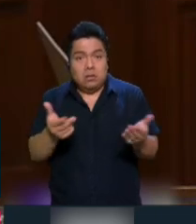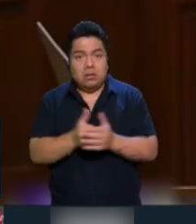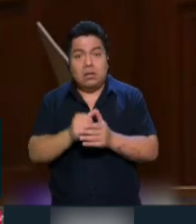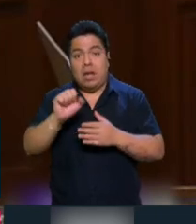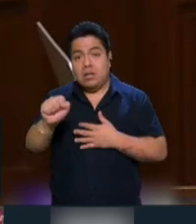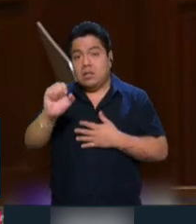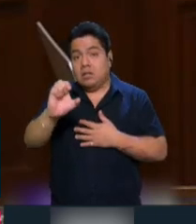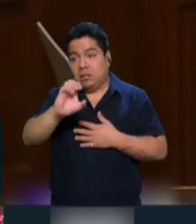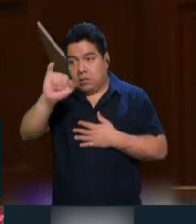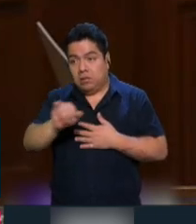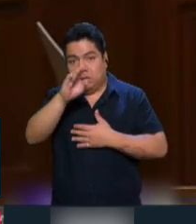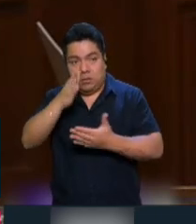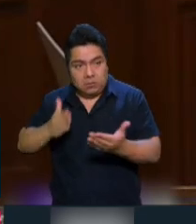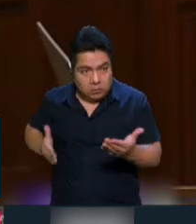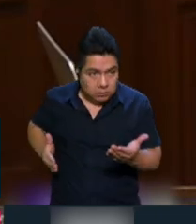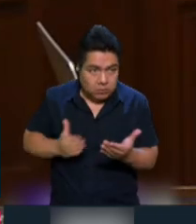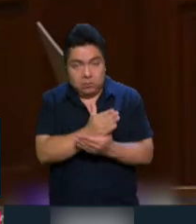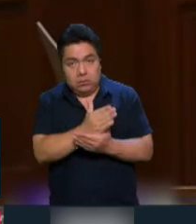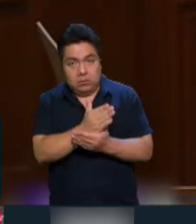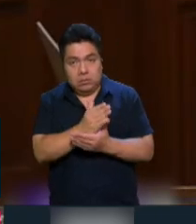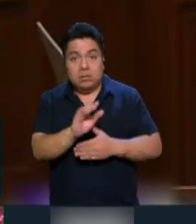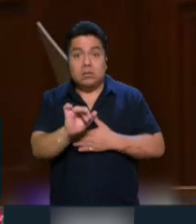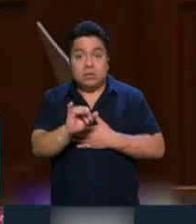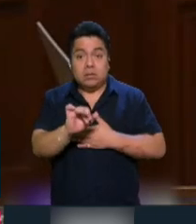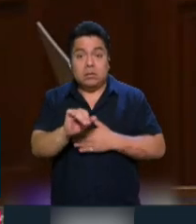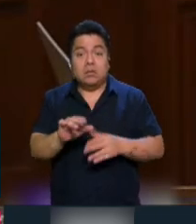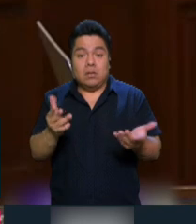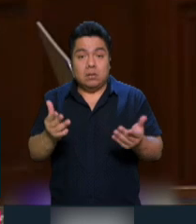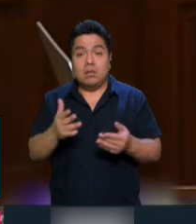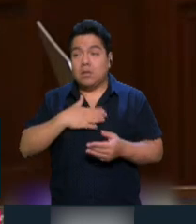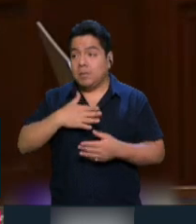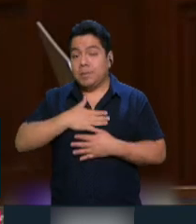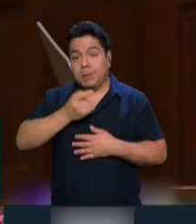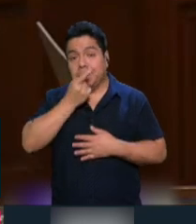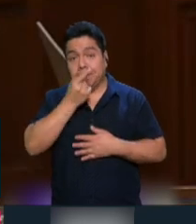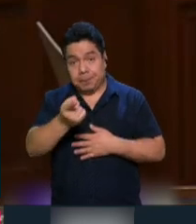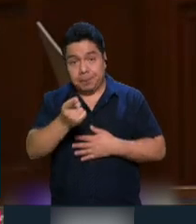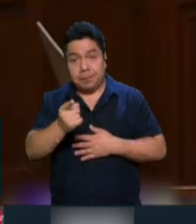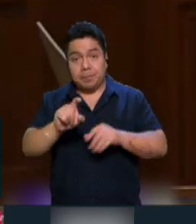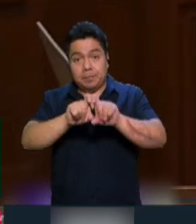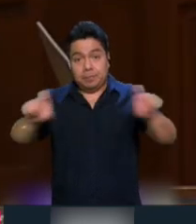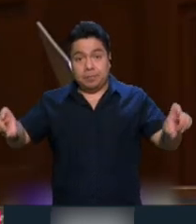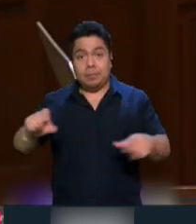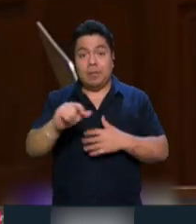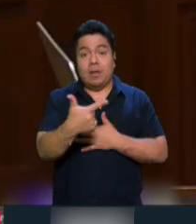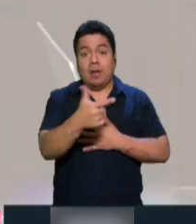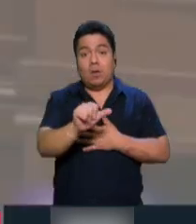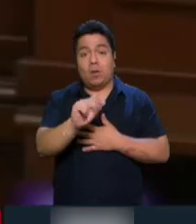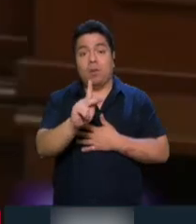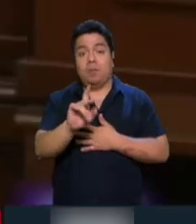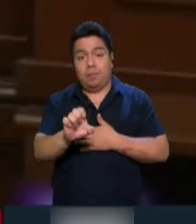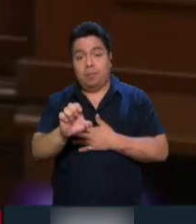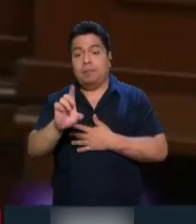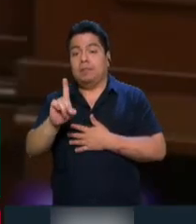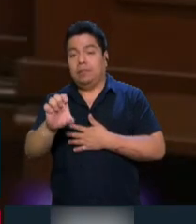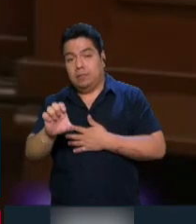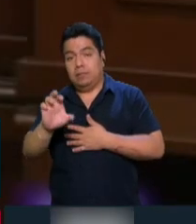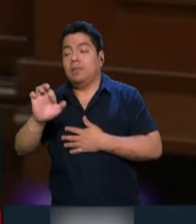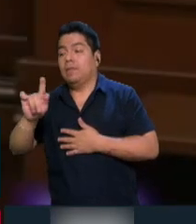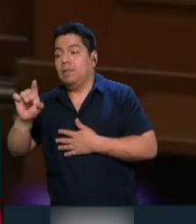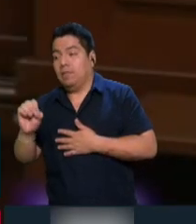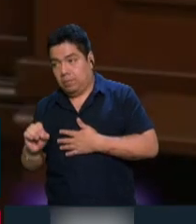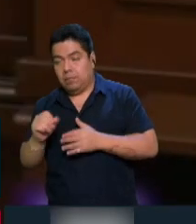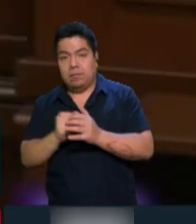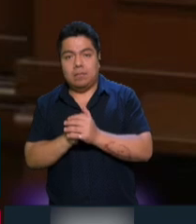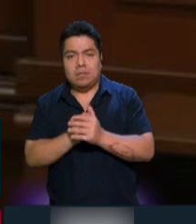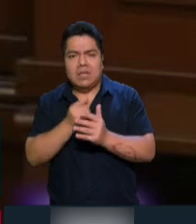Corte estaría dando un auténtico, y lo digo con todas sus letras, golpe de Estado. ¿Es preámbulo esto